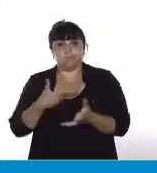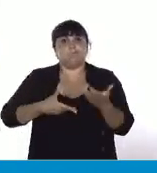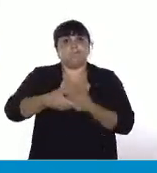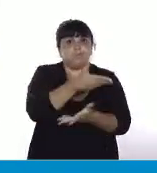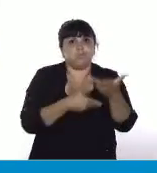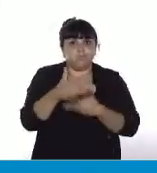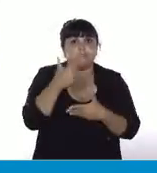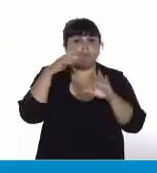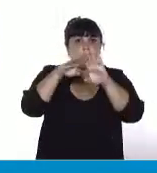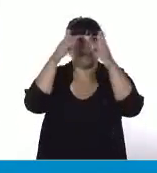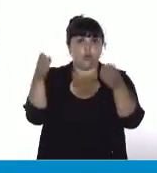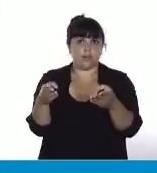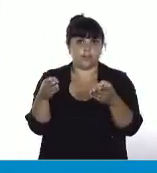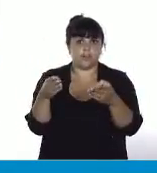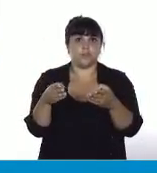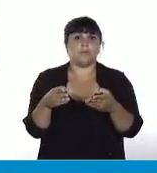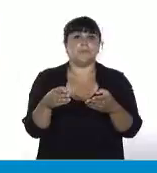organizaciones.